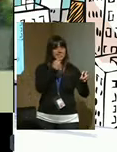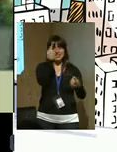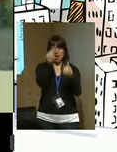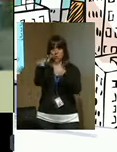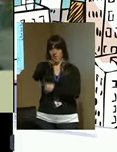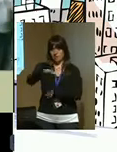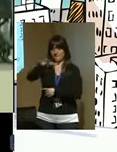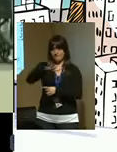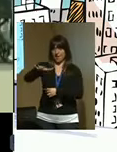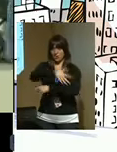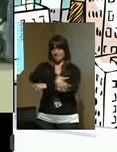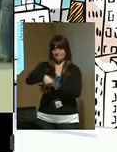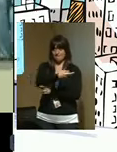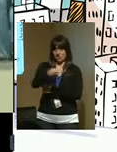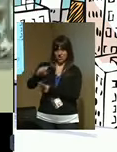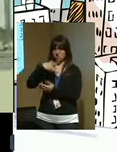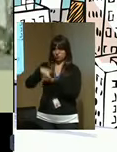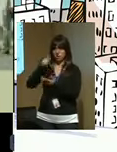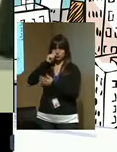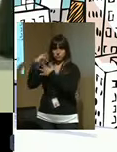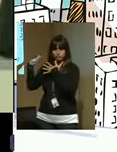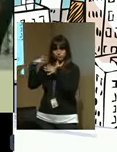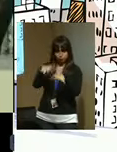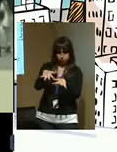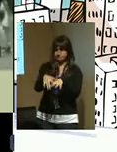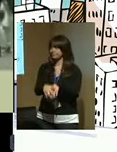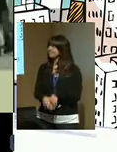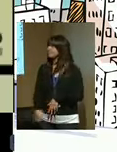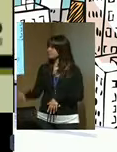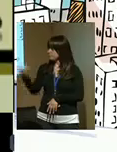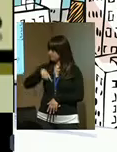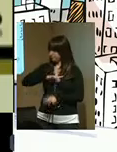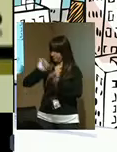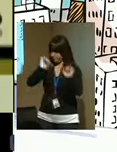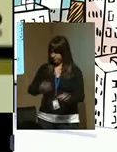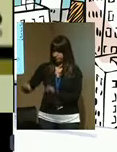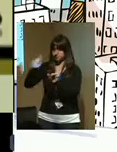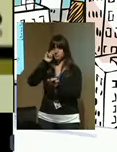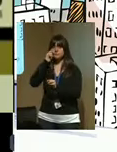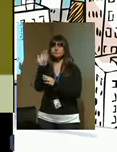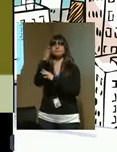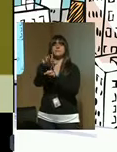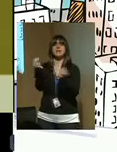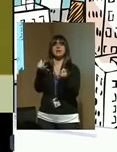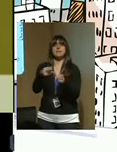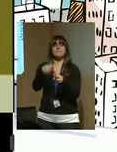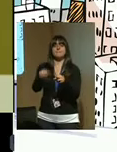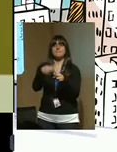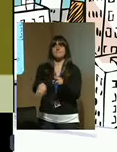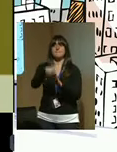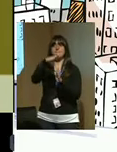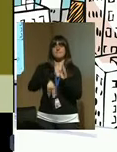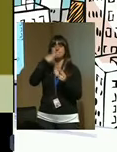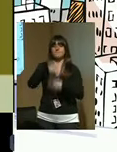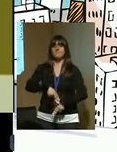de turistas. Como Defensoría del Turista, proponemos políticas públicas de temas que